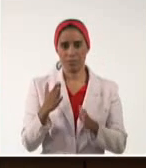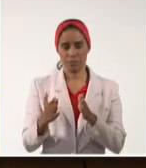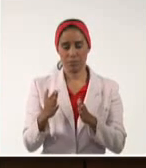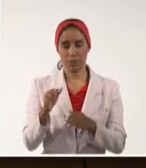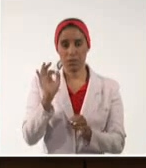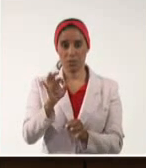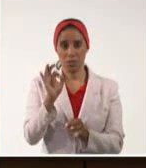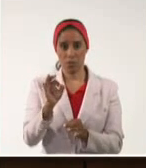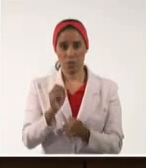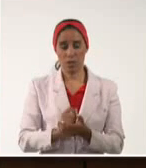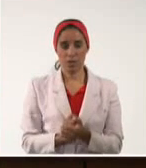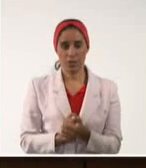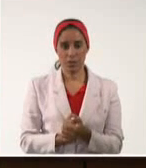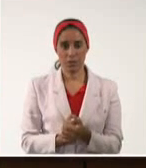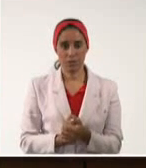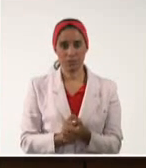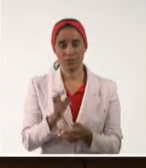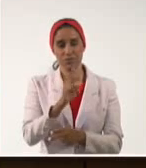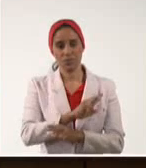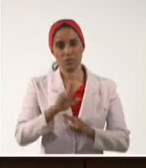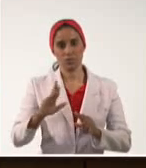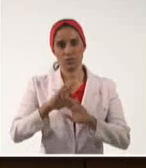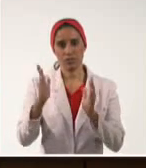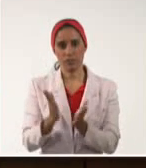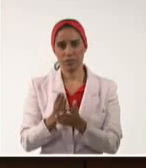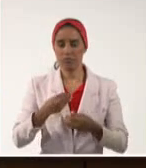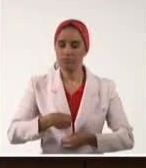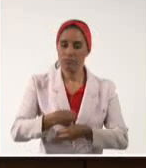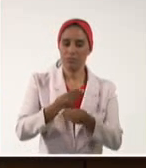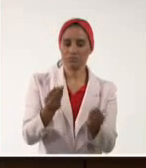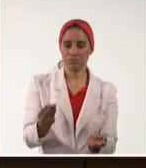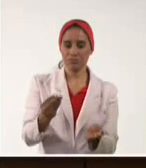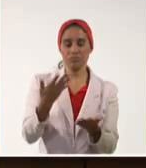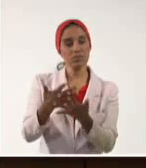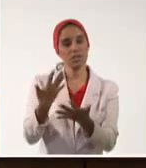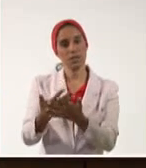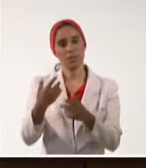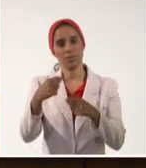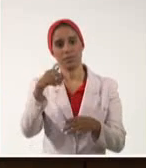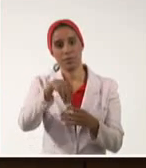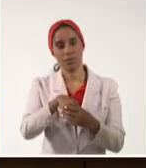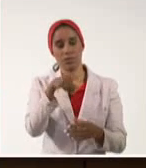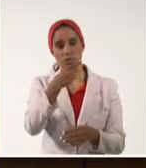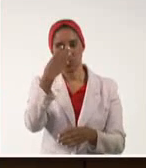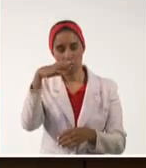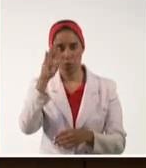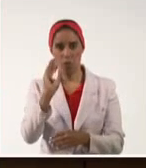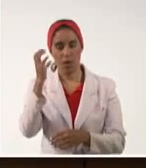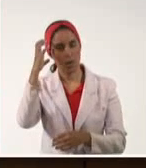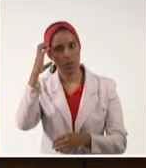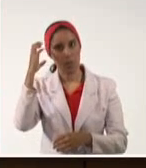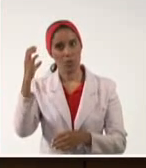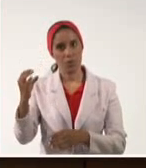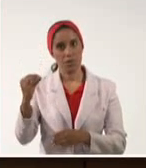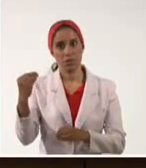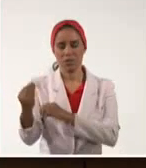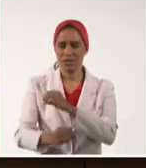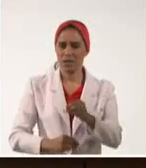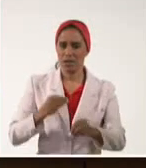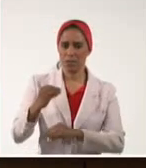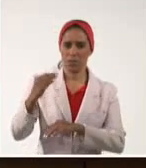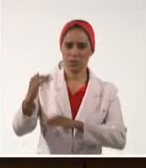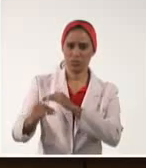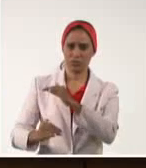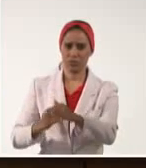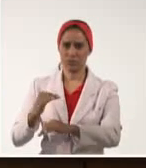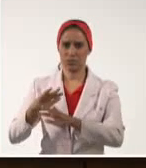poder revolucionario y la devolución de las propiedades, habrá en Cuba un gobierno de transición seleccionado e impuesto por